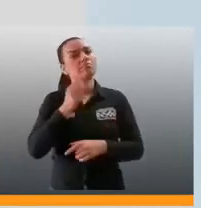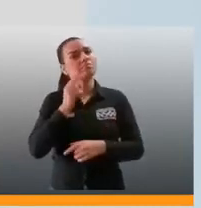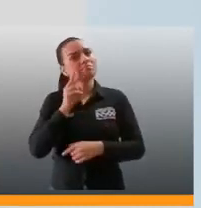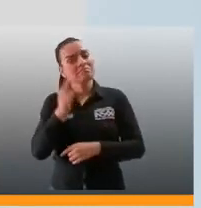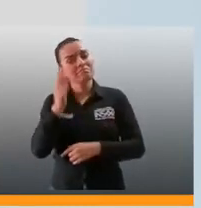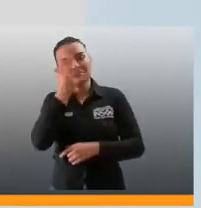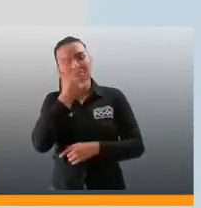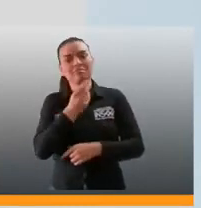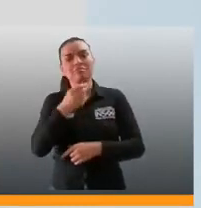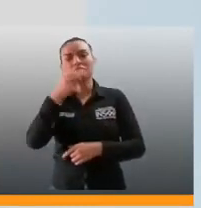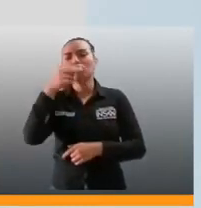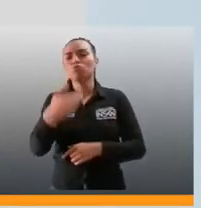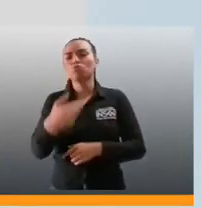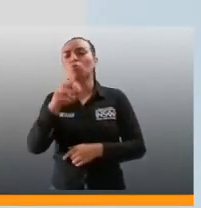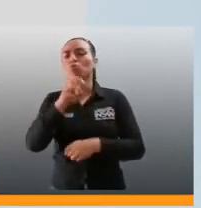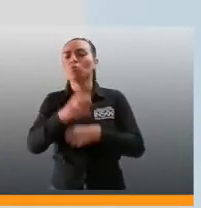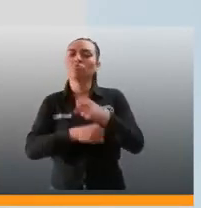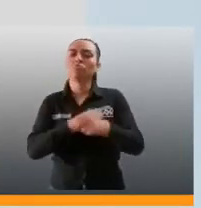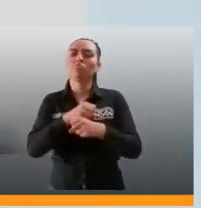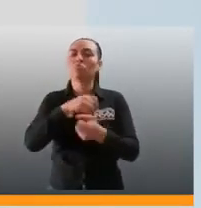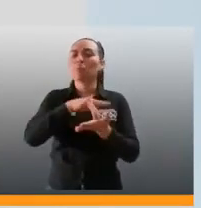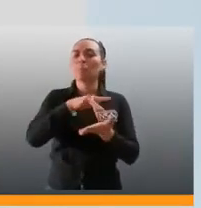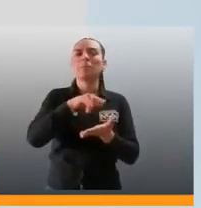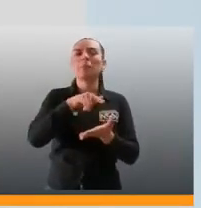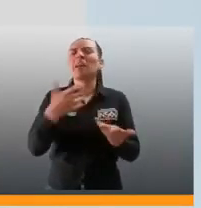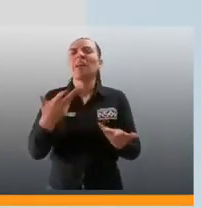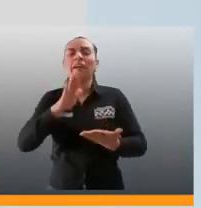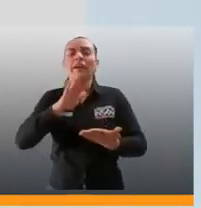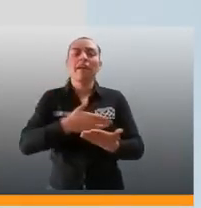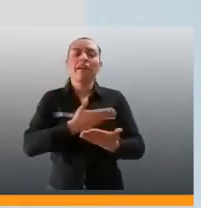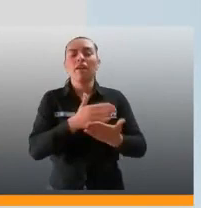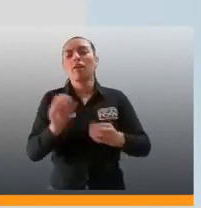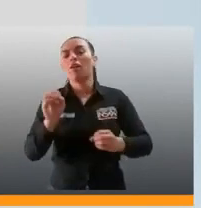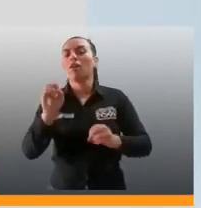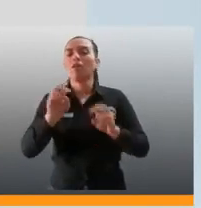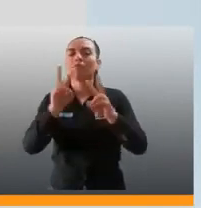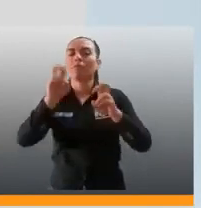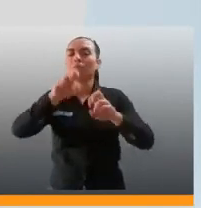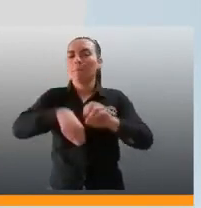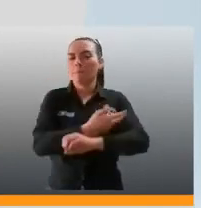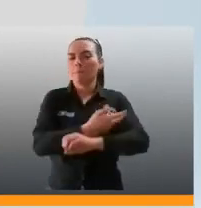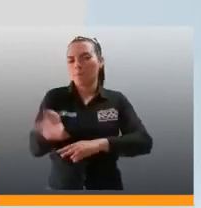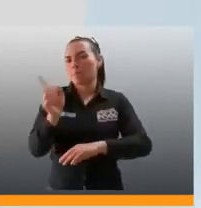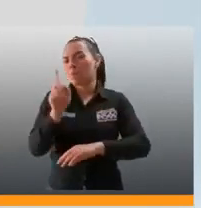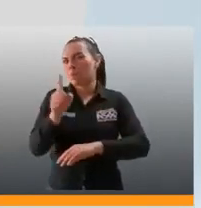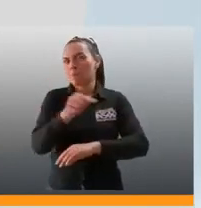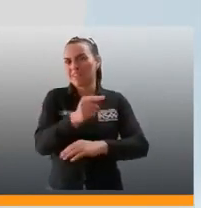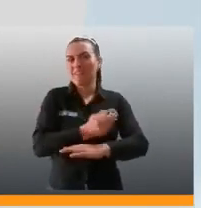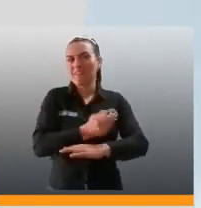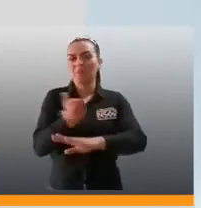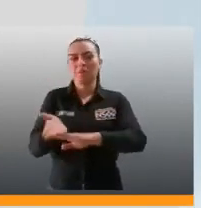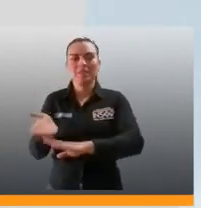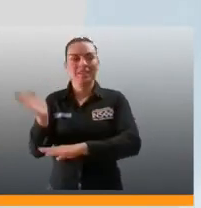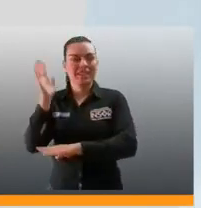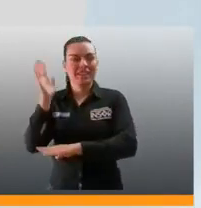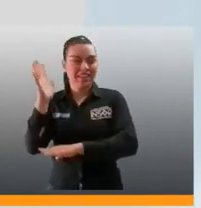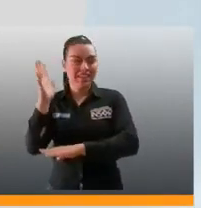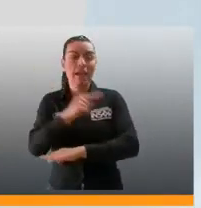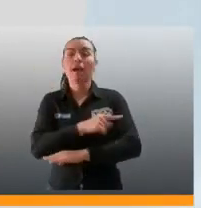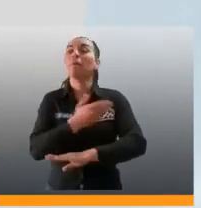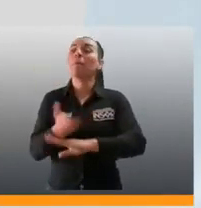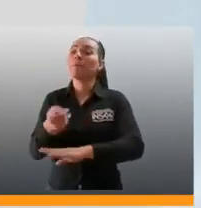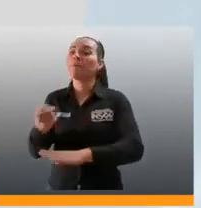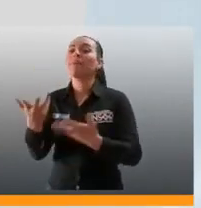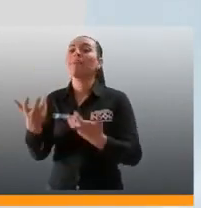8 años cantando o diciendo un poema sobre el reto pues que le propone el ponente, o las madres